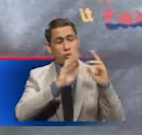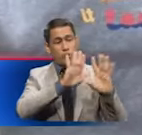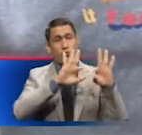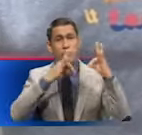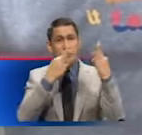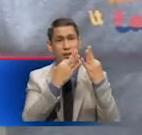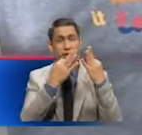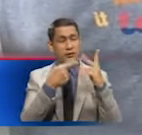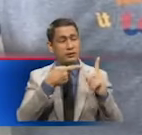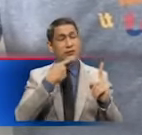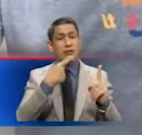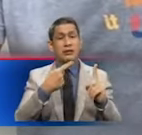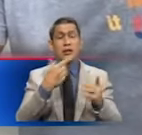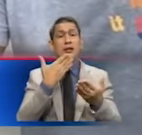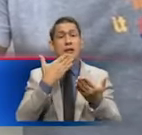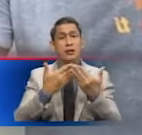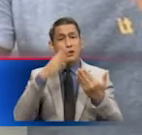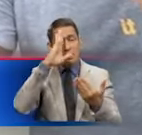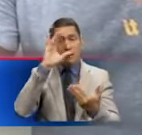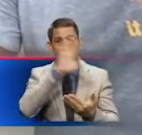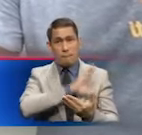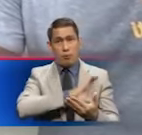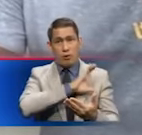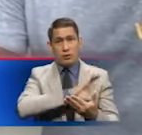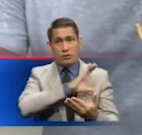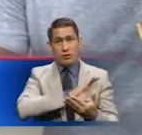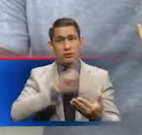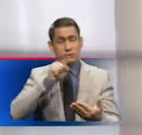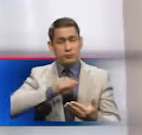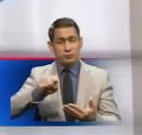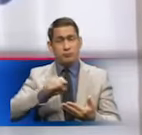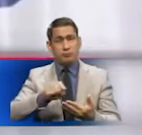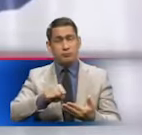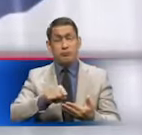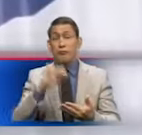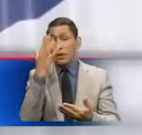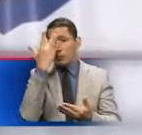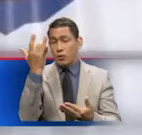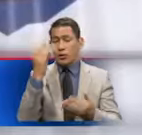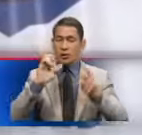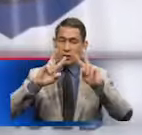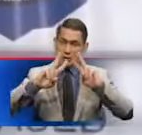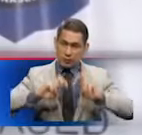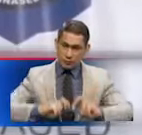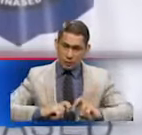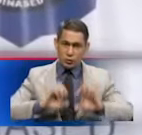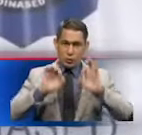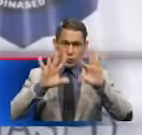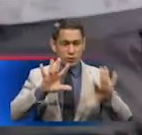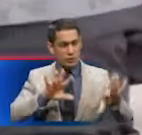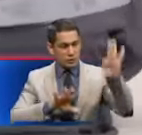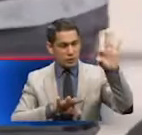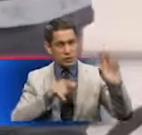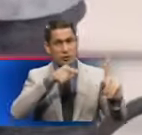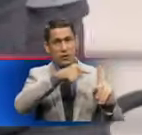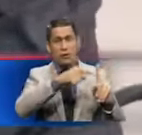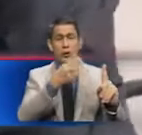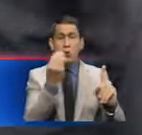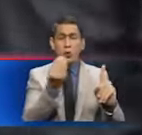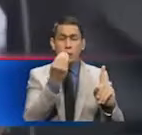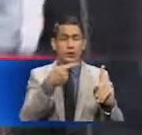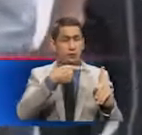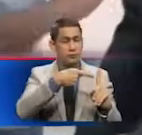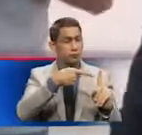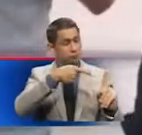el trabajo de la Dirección Nacional de Investigación de Delitos contra la Vida, Muertes Violentas, Desapariciones, Secuestro y Extorsión, pues gracias